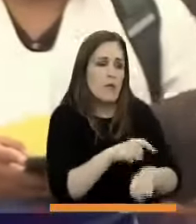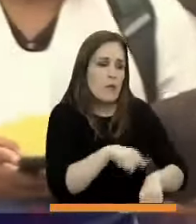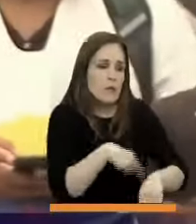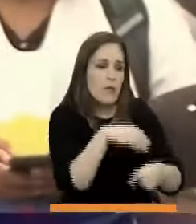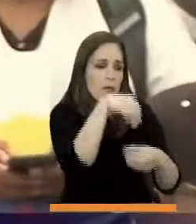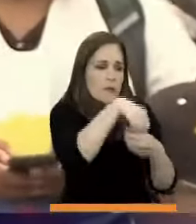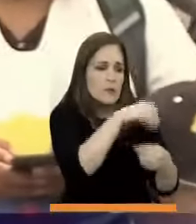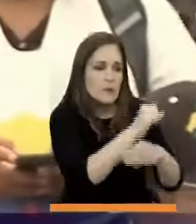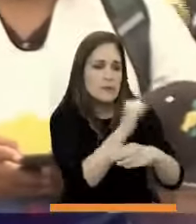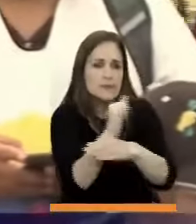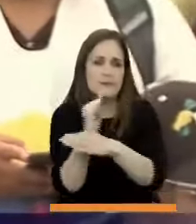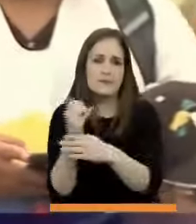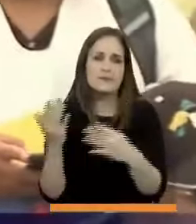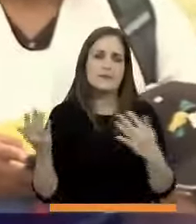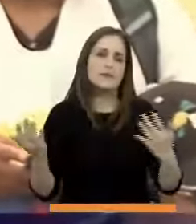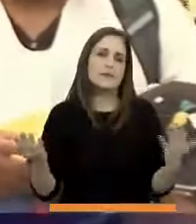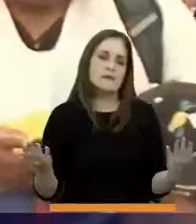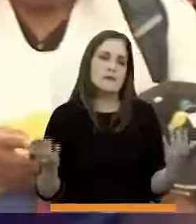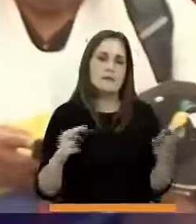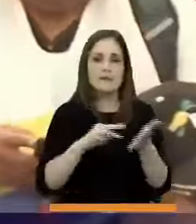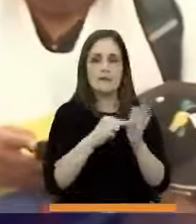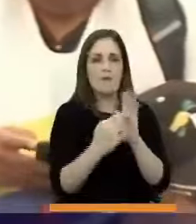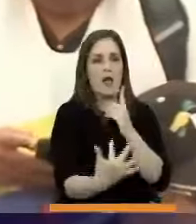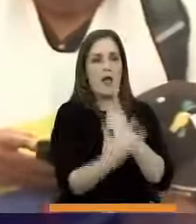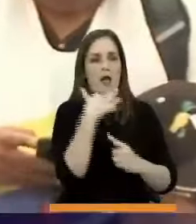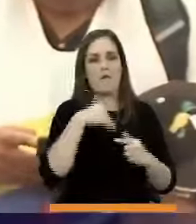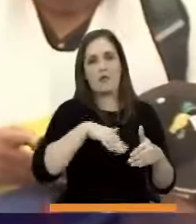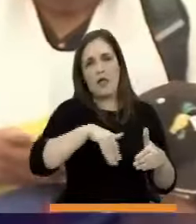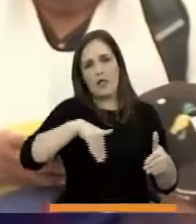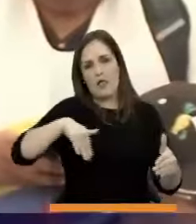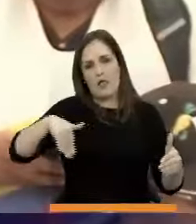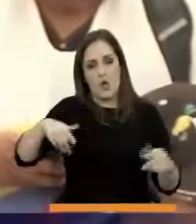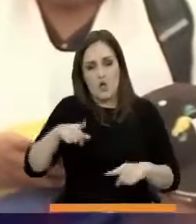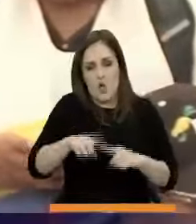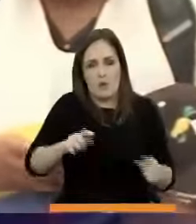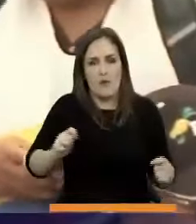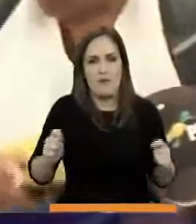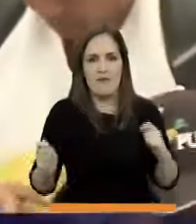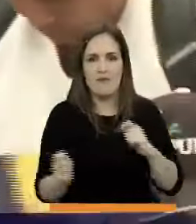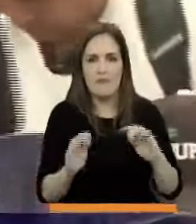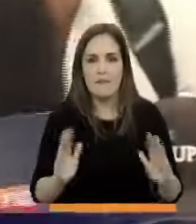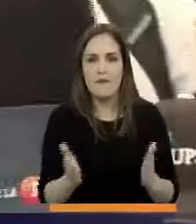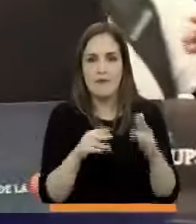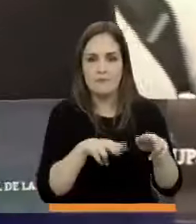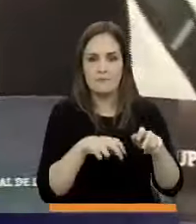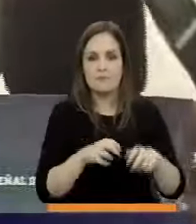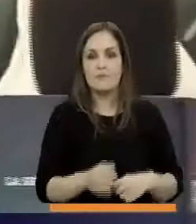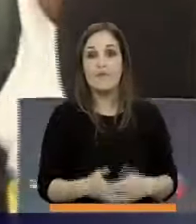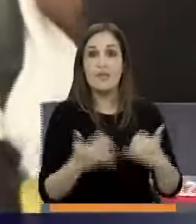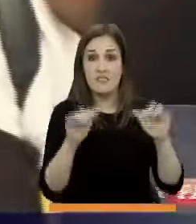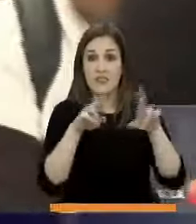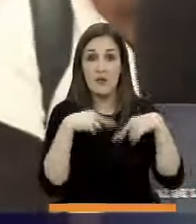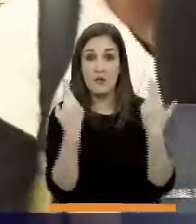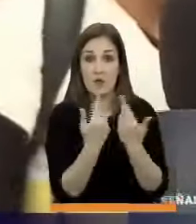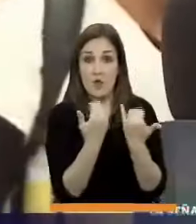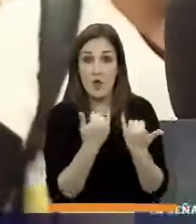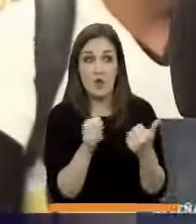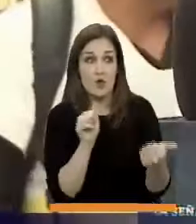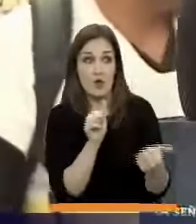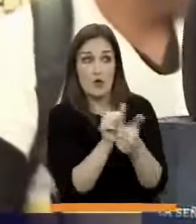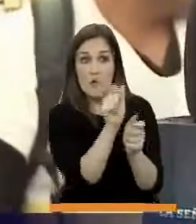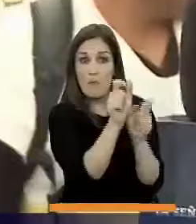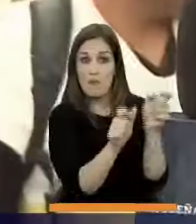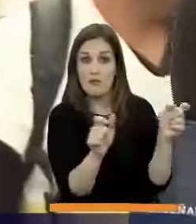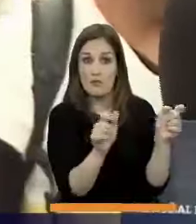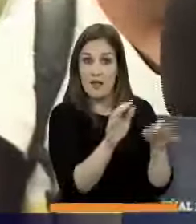instituciones, pues eso nos va a seguir retrasando la posibilidad de hacer reforma agraria en este país. Bueno, ¿han podido reunirse en el día de hoy con funcionarios